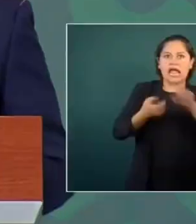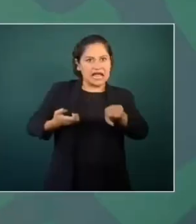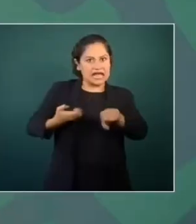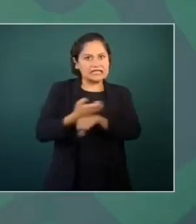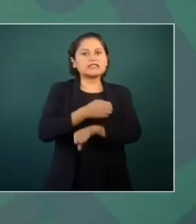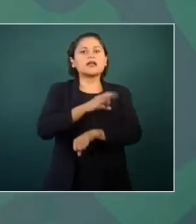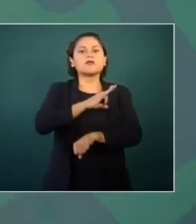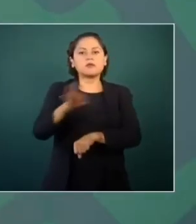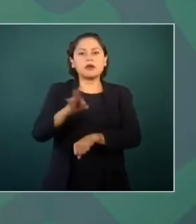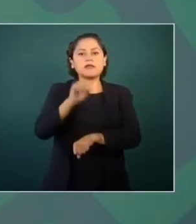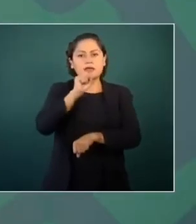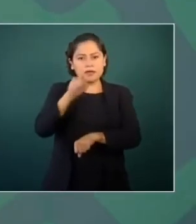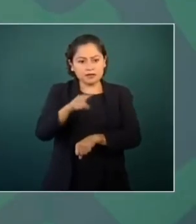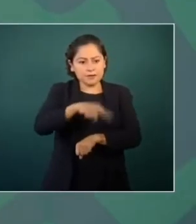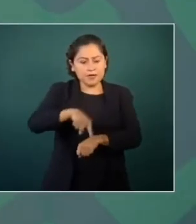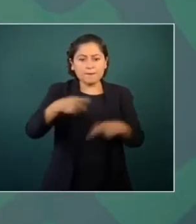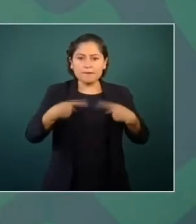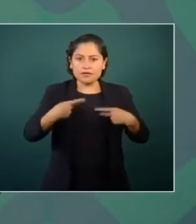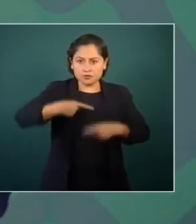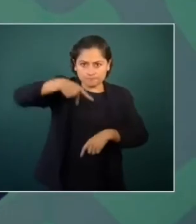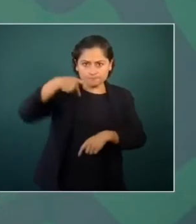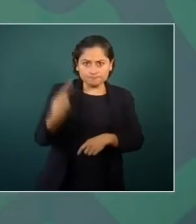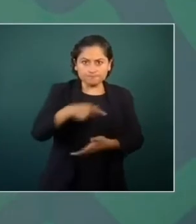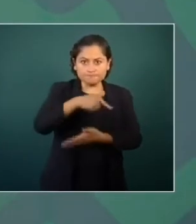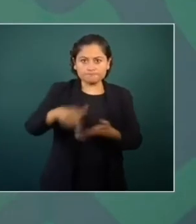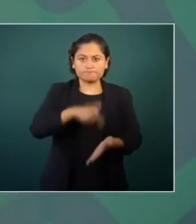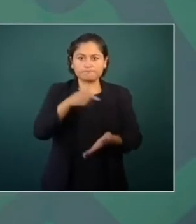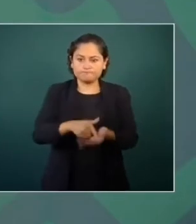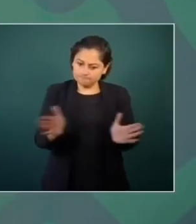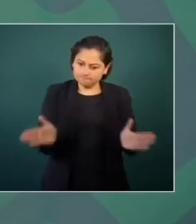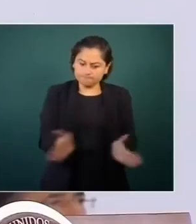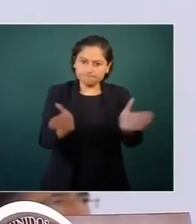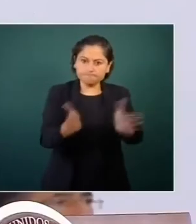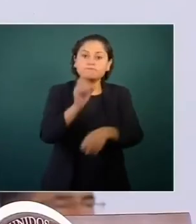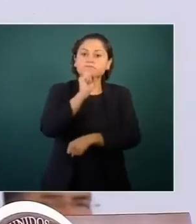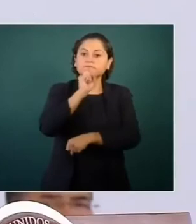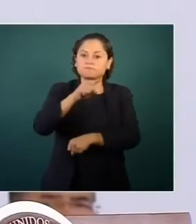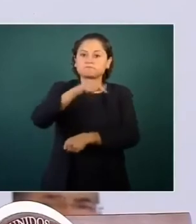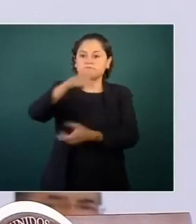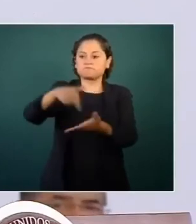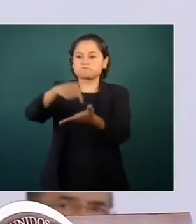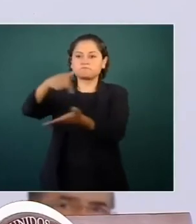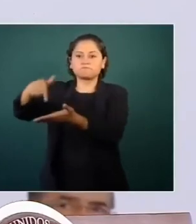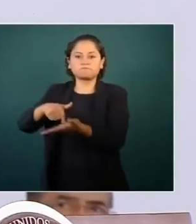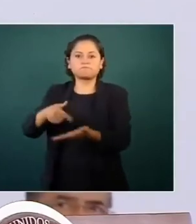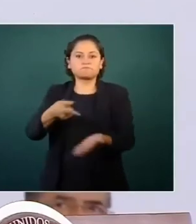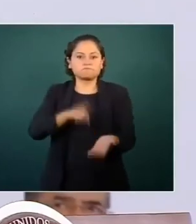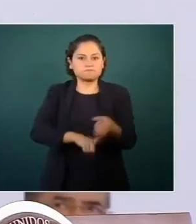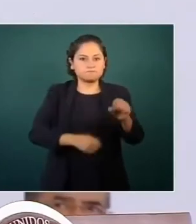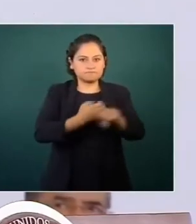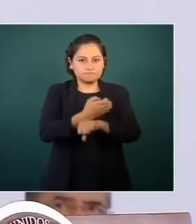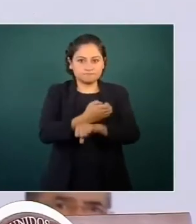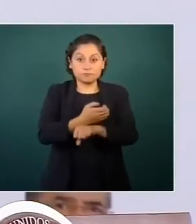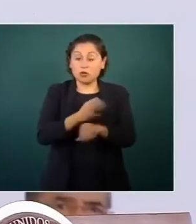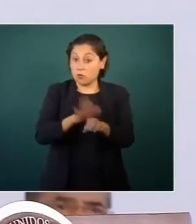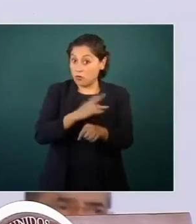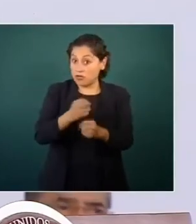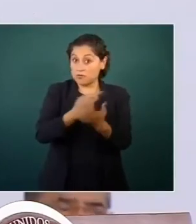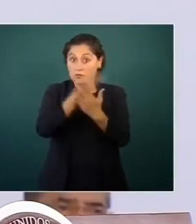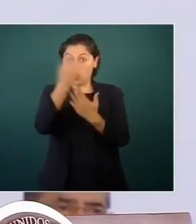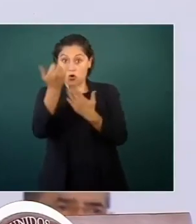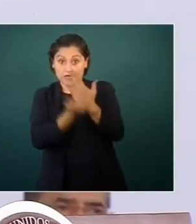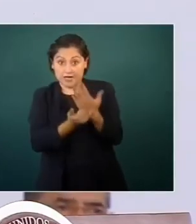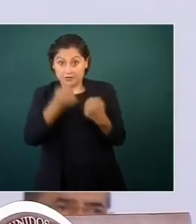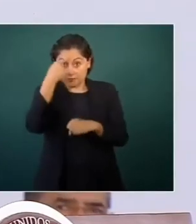cuenten. El gobernador de Tamaulipas, Francisco Javier García Cabeza de Vaca, expresó que aun cuando es una obviedad acudir a firmar lo que establece